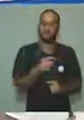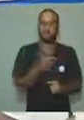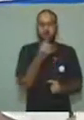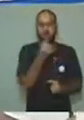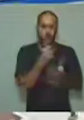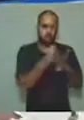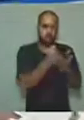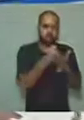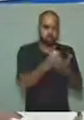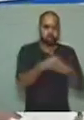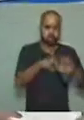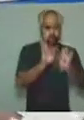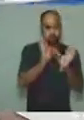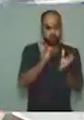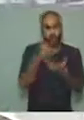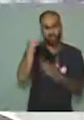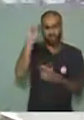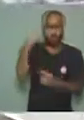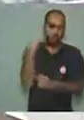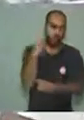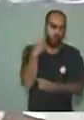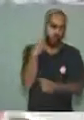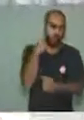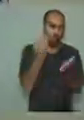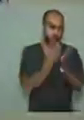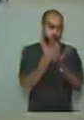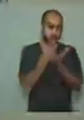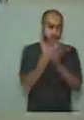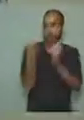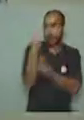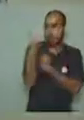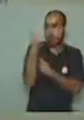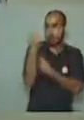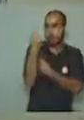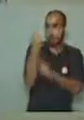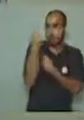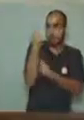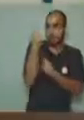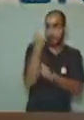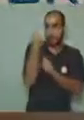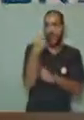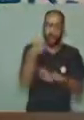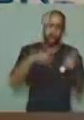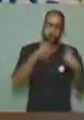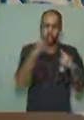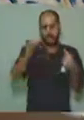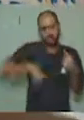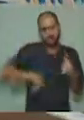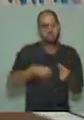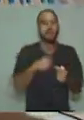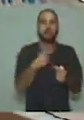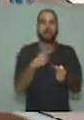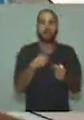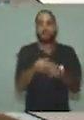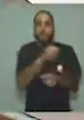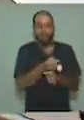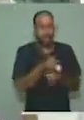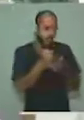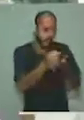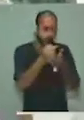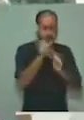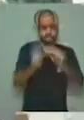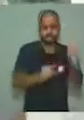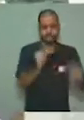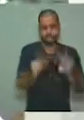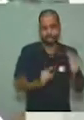acumulando en estos años, y es una forma también de ser útil a la sociedad, de sentirme útil y de sentir de que mis conocimientos